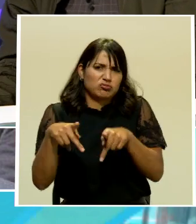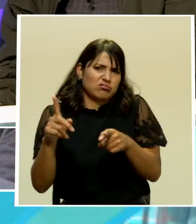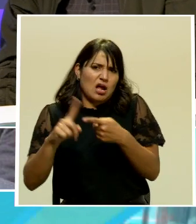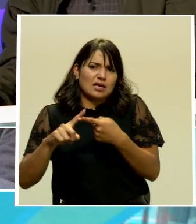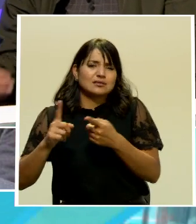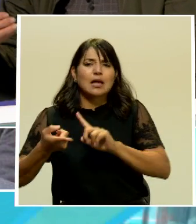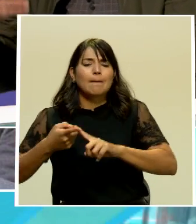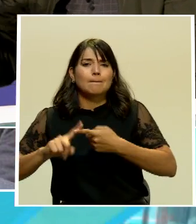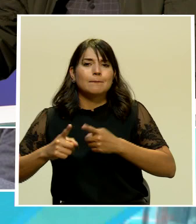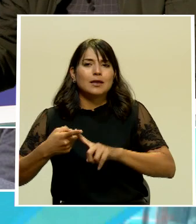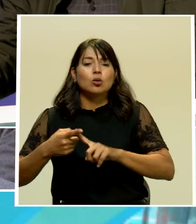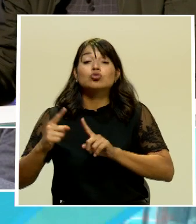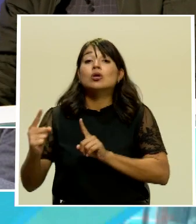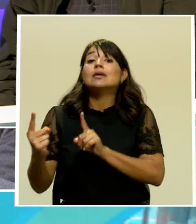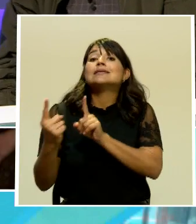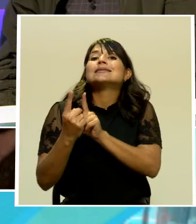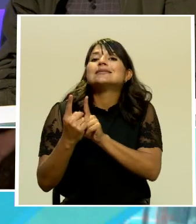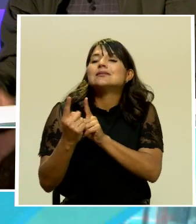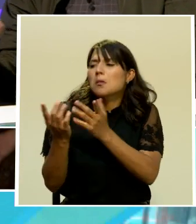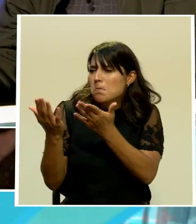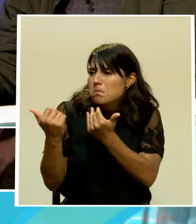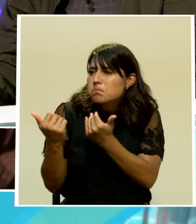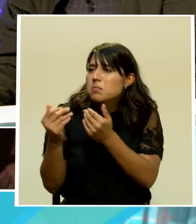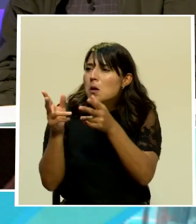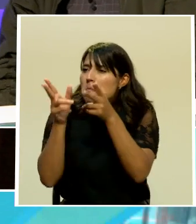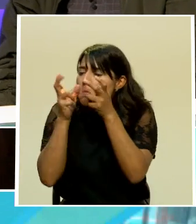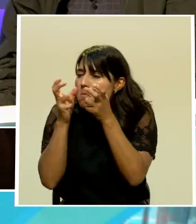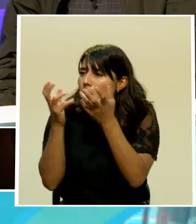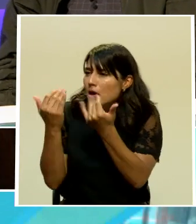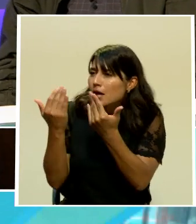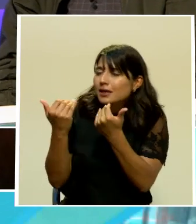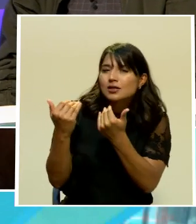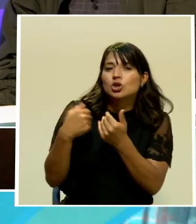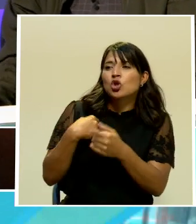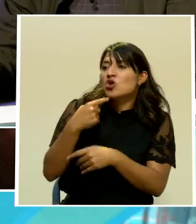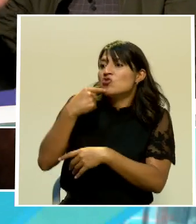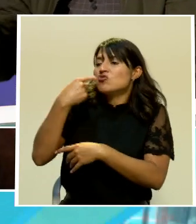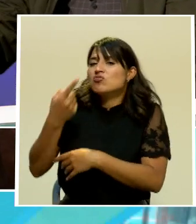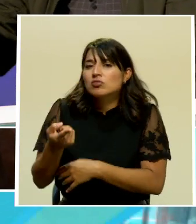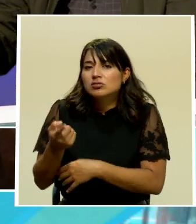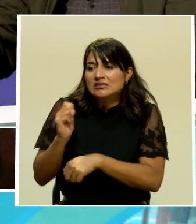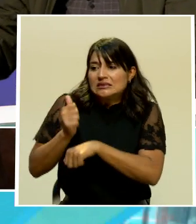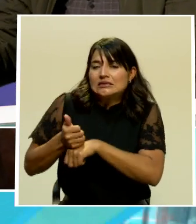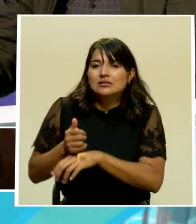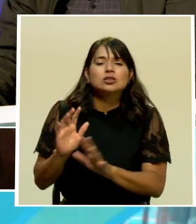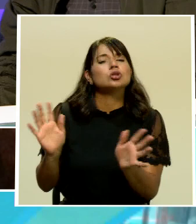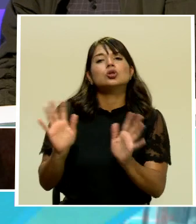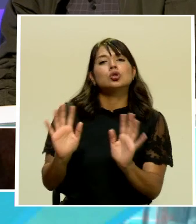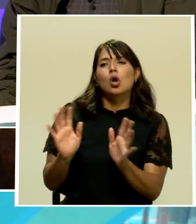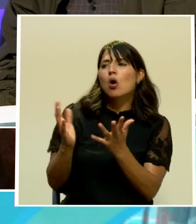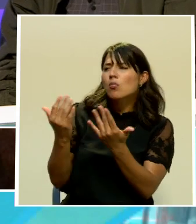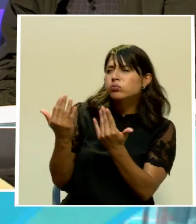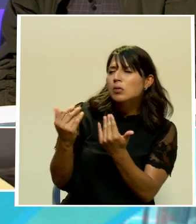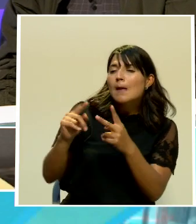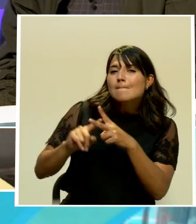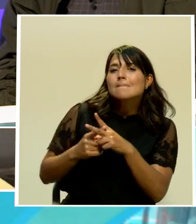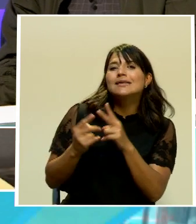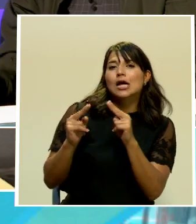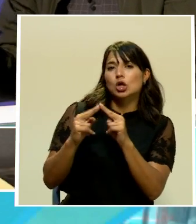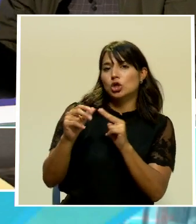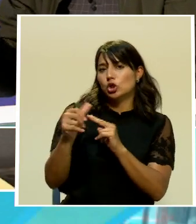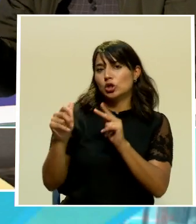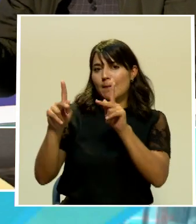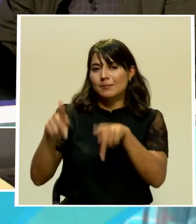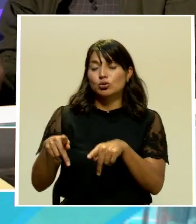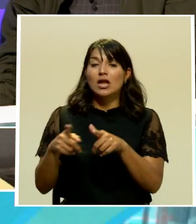y de admiración, vos escuchás al otro y observás al otro. Entonces, esos son como parte de las herramientas que van,